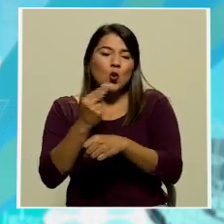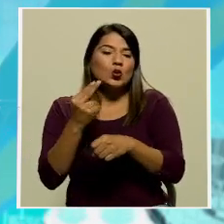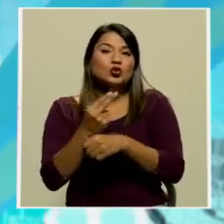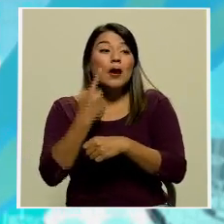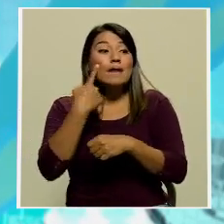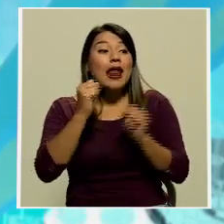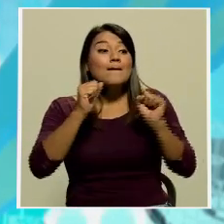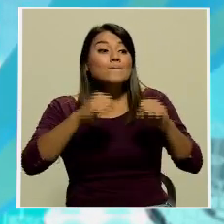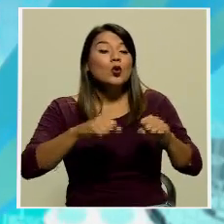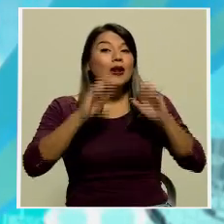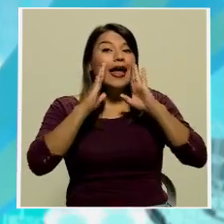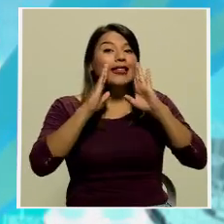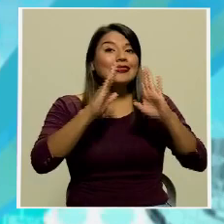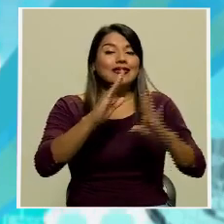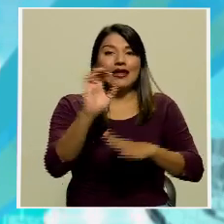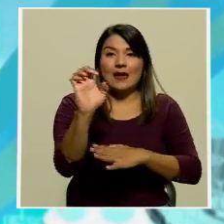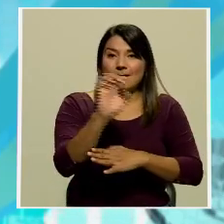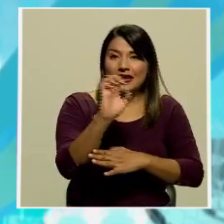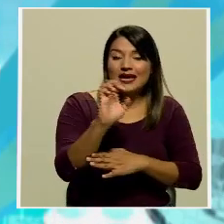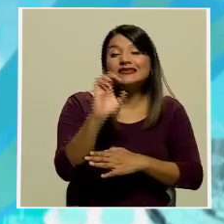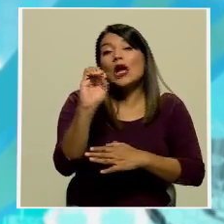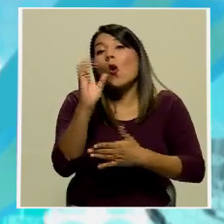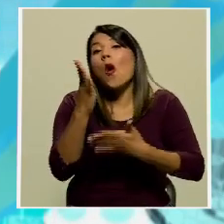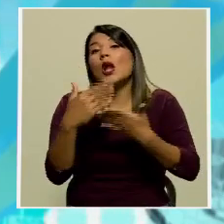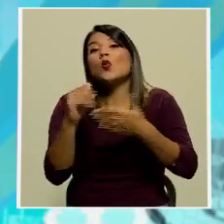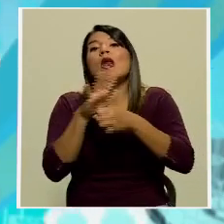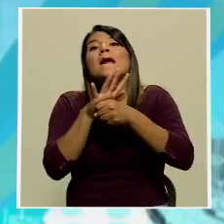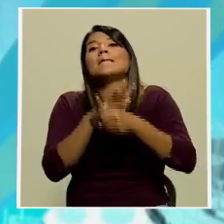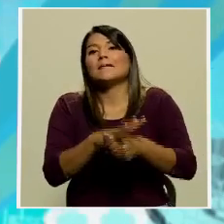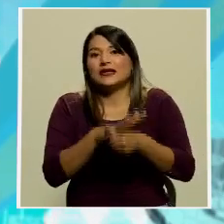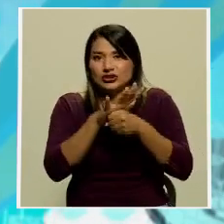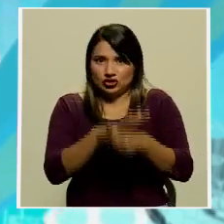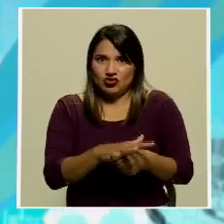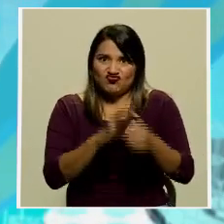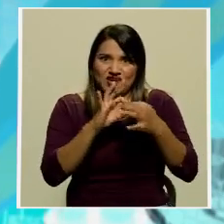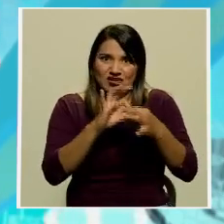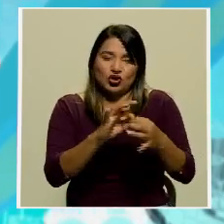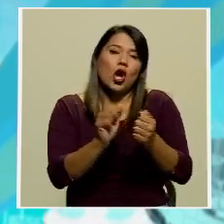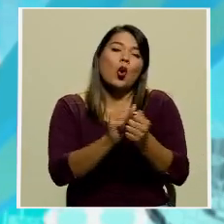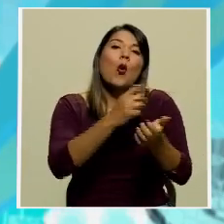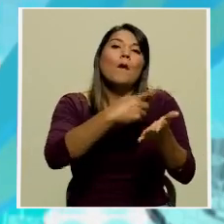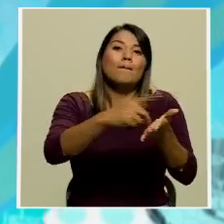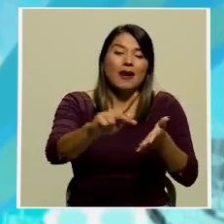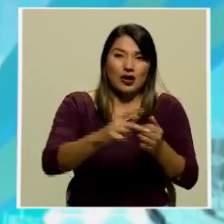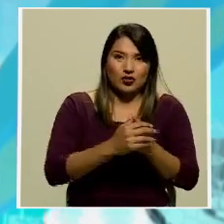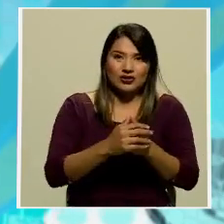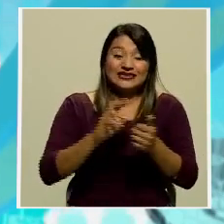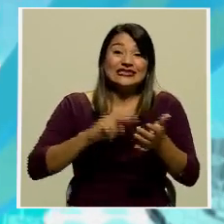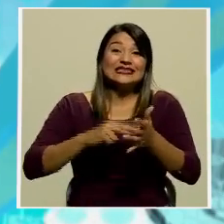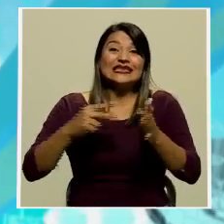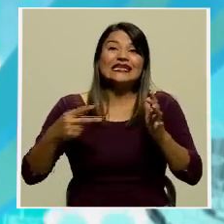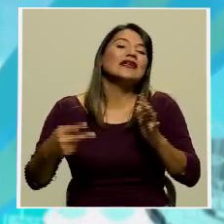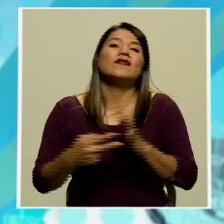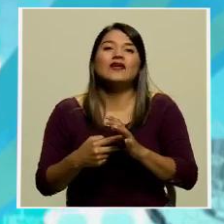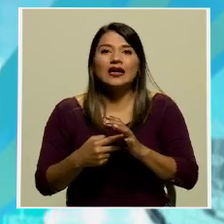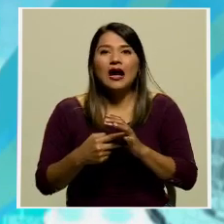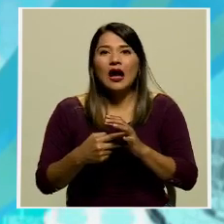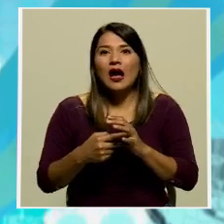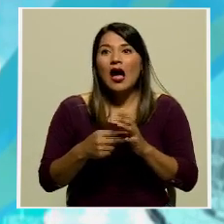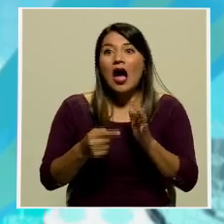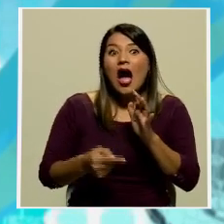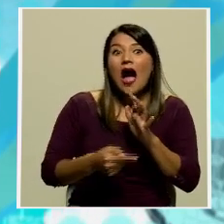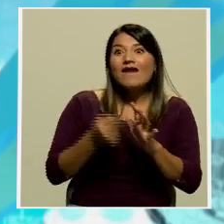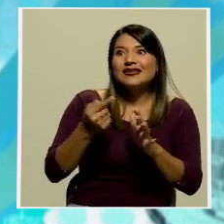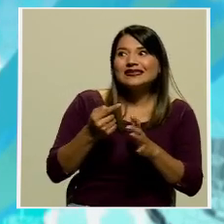cubrir emergencias y presiones en balanza de pagos, es decir, los huecos que quedan a la hora de pagar las importaciones que hacen